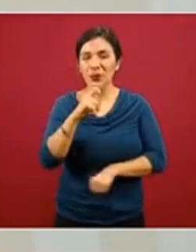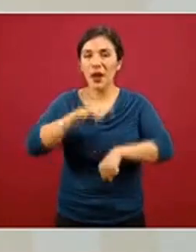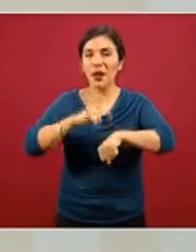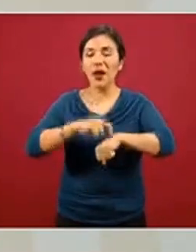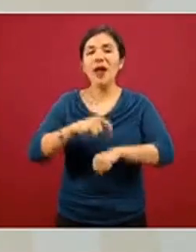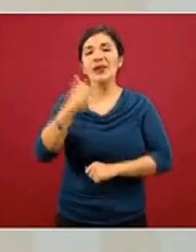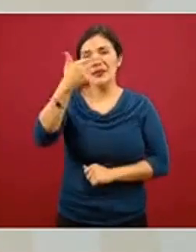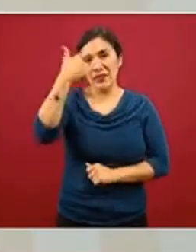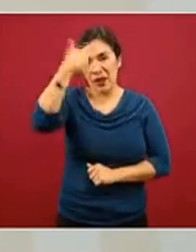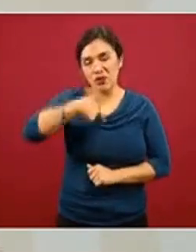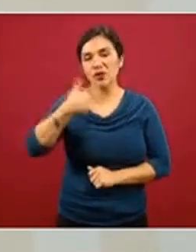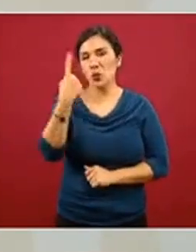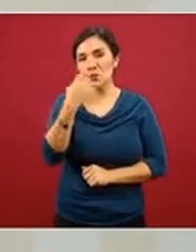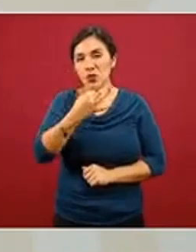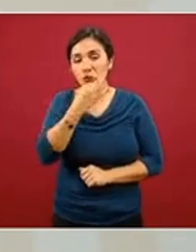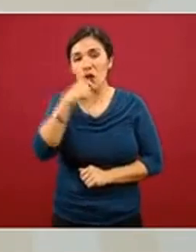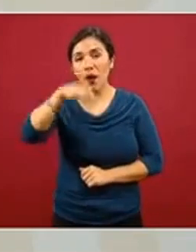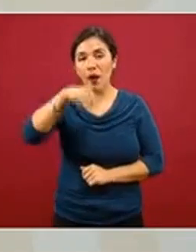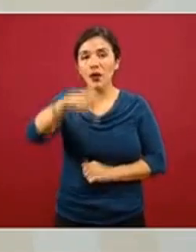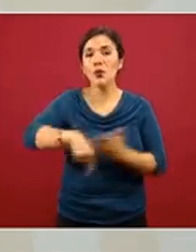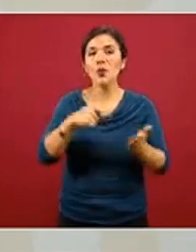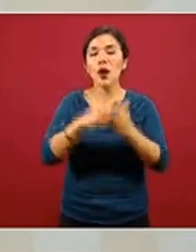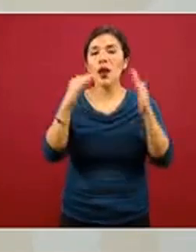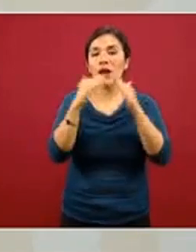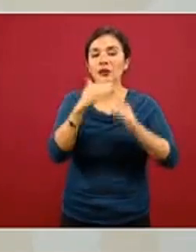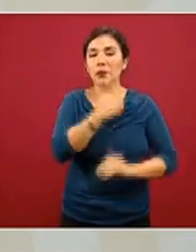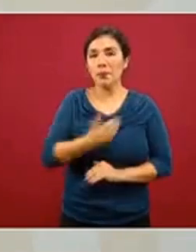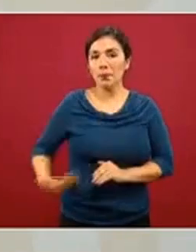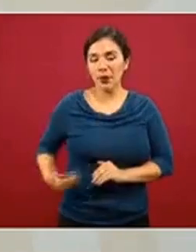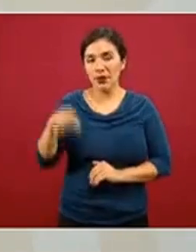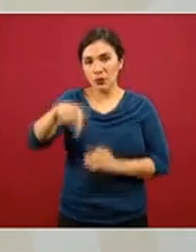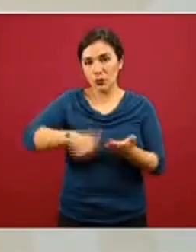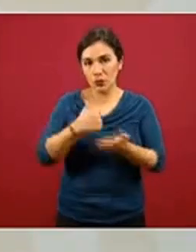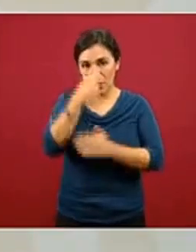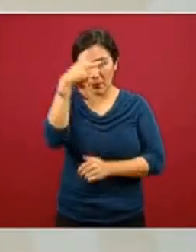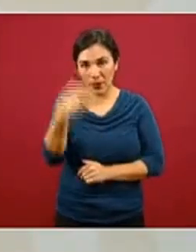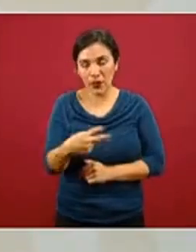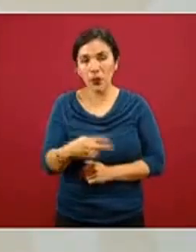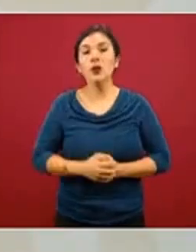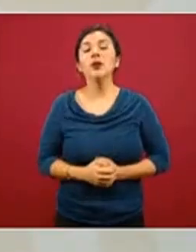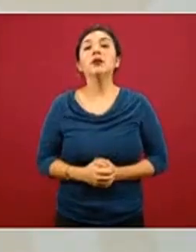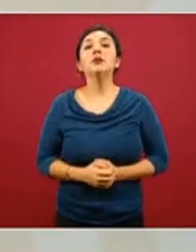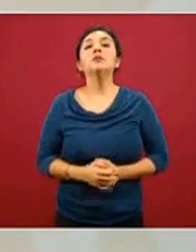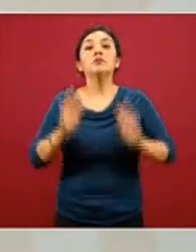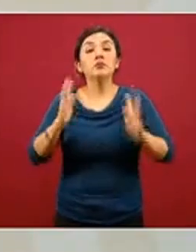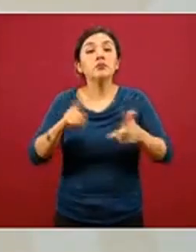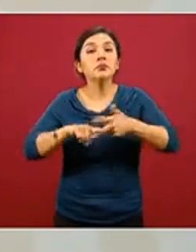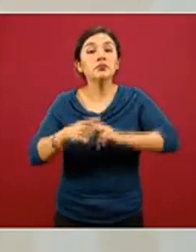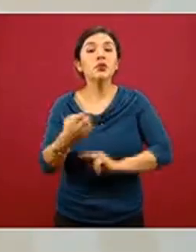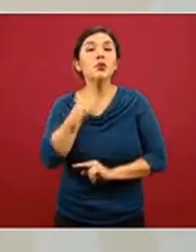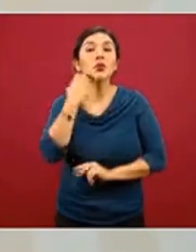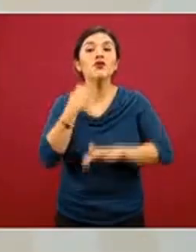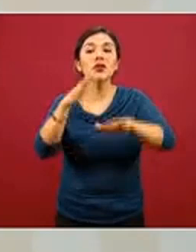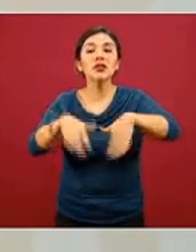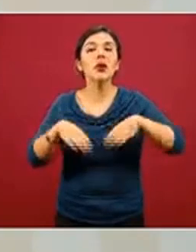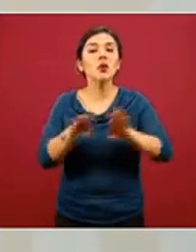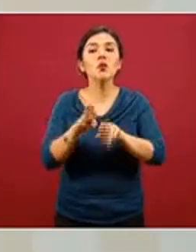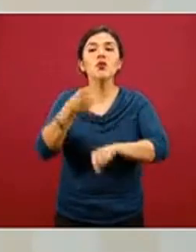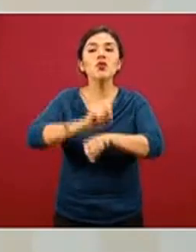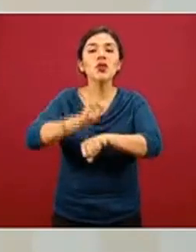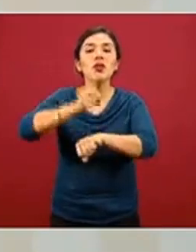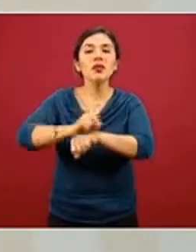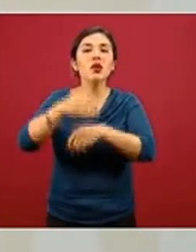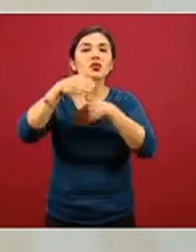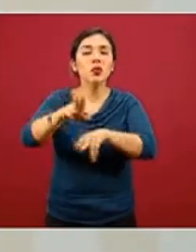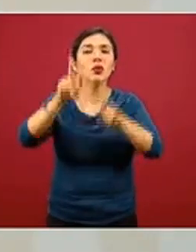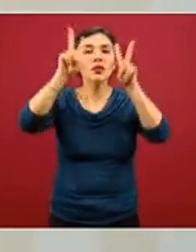las 19:01, estamos en el Palacio Nacional de México, en la Ciudad de México, y vamos a empezar la conferencia de prensa diaria